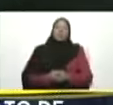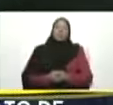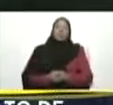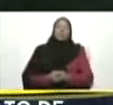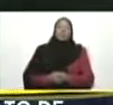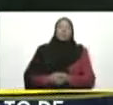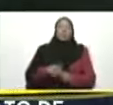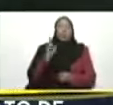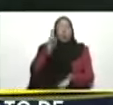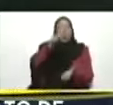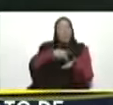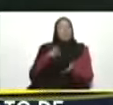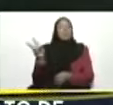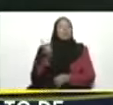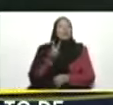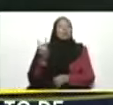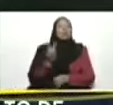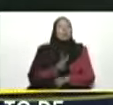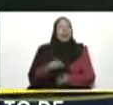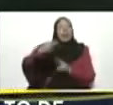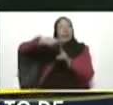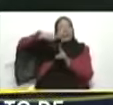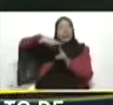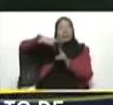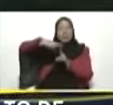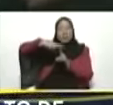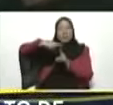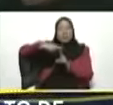Allá estuvo un venezolano del Táchira.